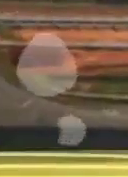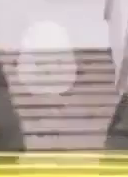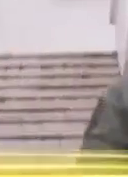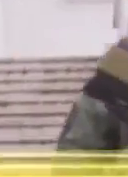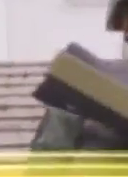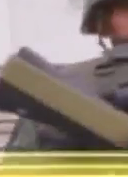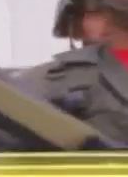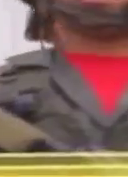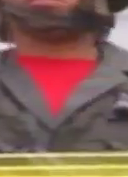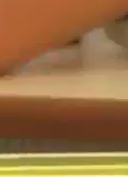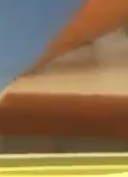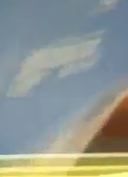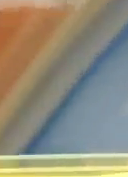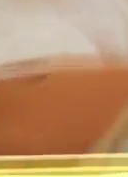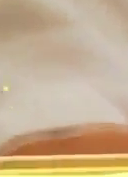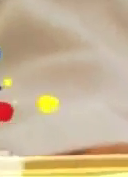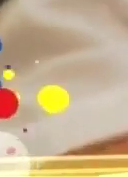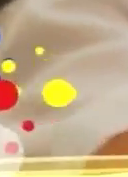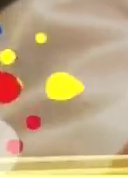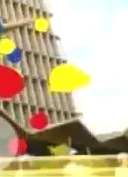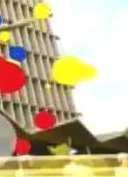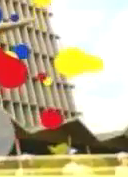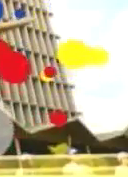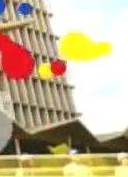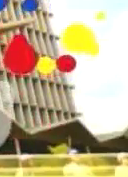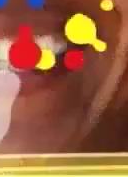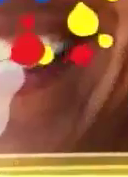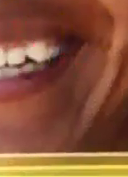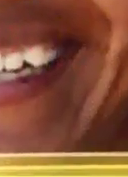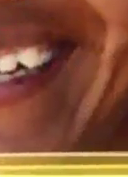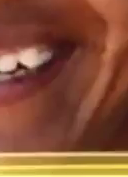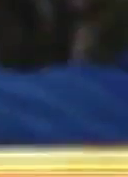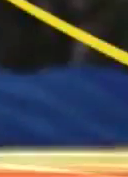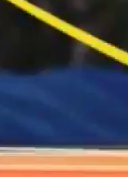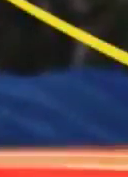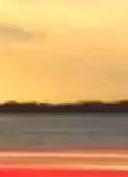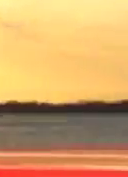culminado esta transmisión conjunta de radio y televisión.